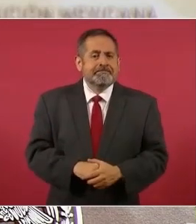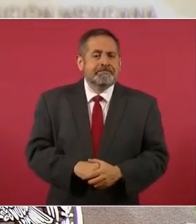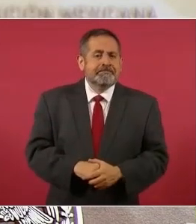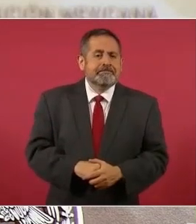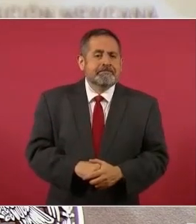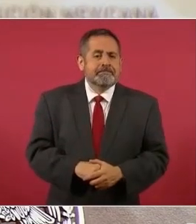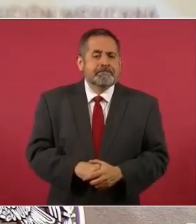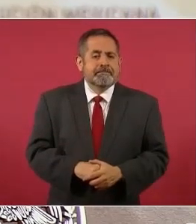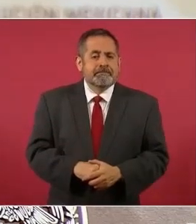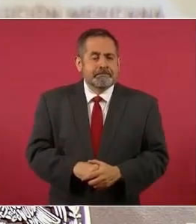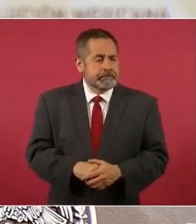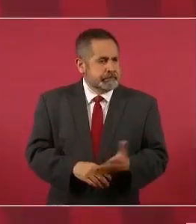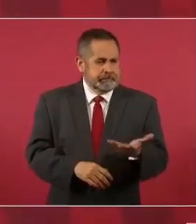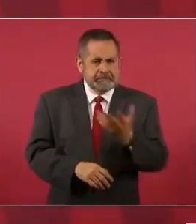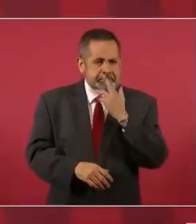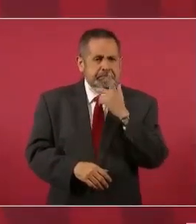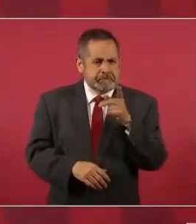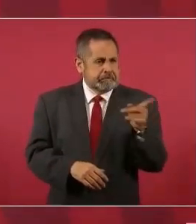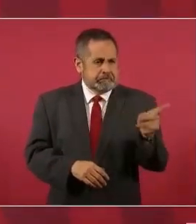Es que eso es mejor